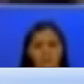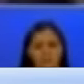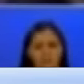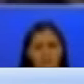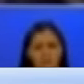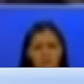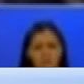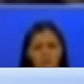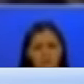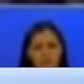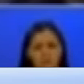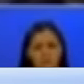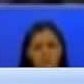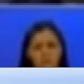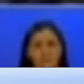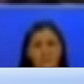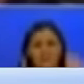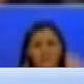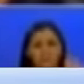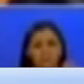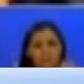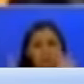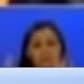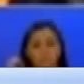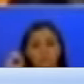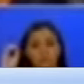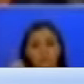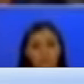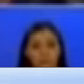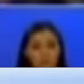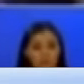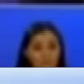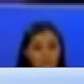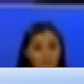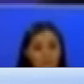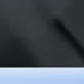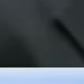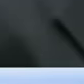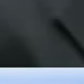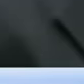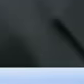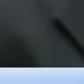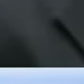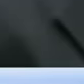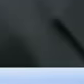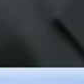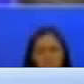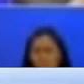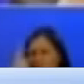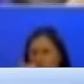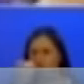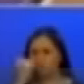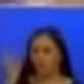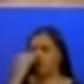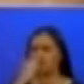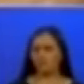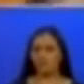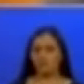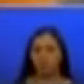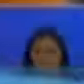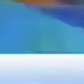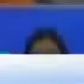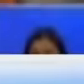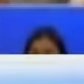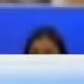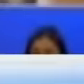Solo el 6.6% de la población económicamente activa paga impuestos a la renta. Desempleo. Nosotros enfrentando todo,